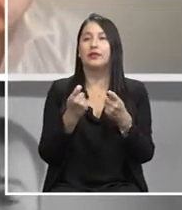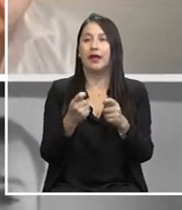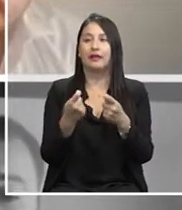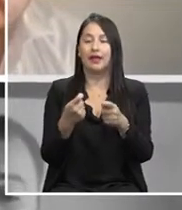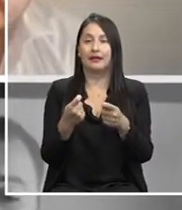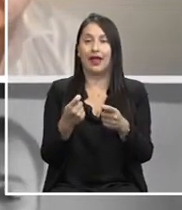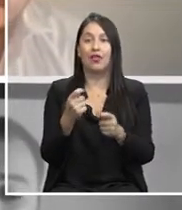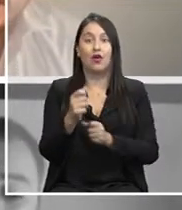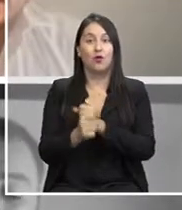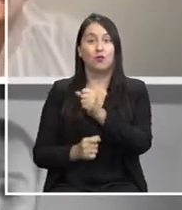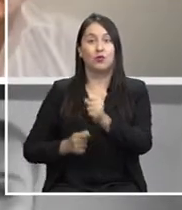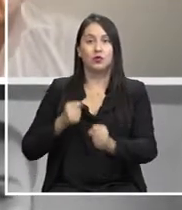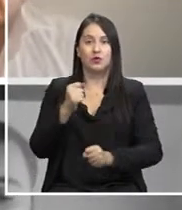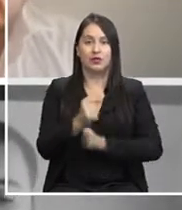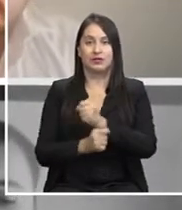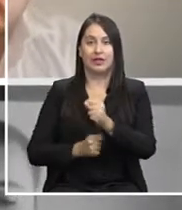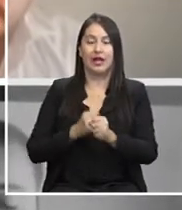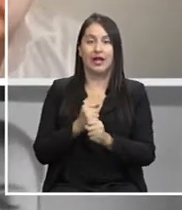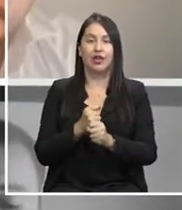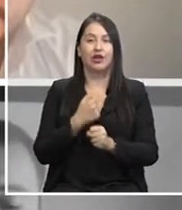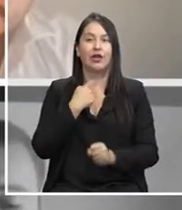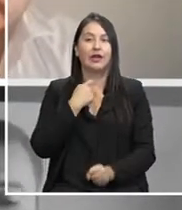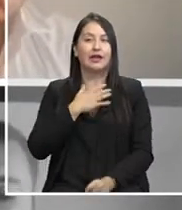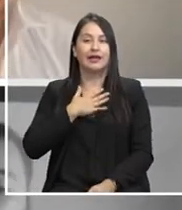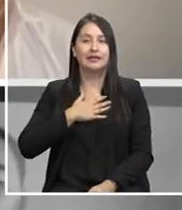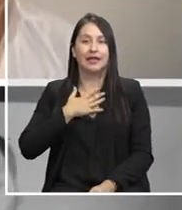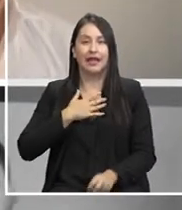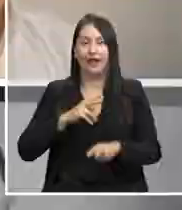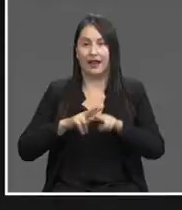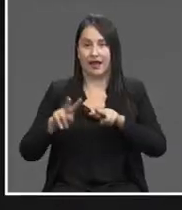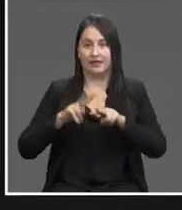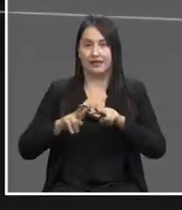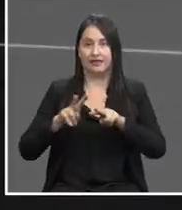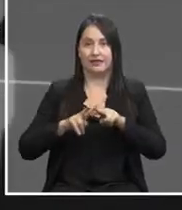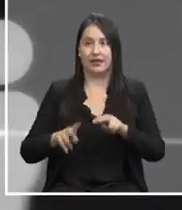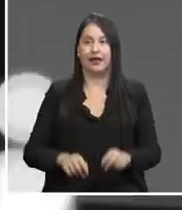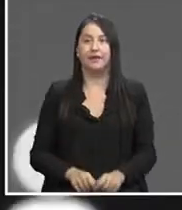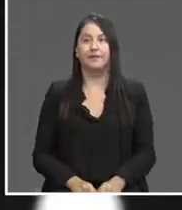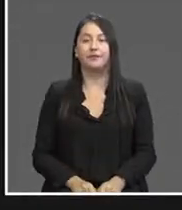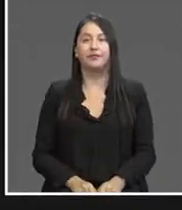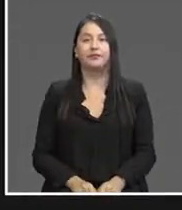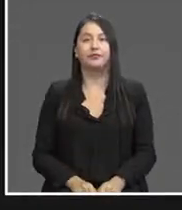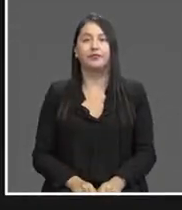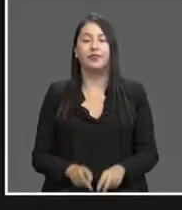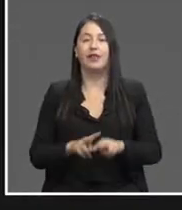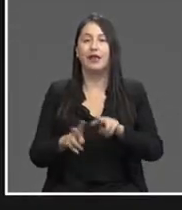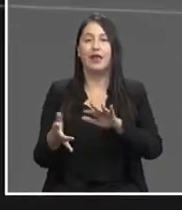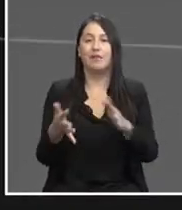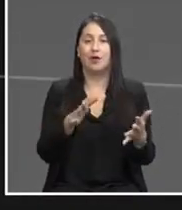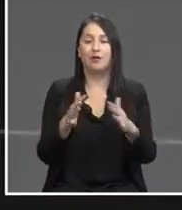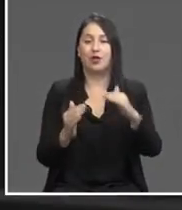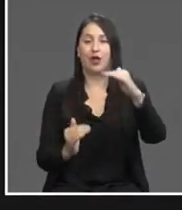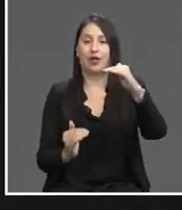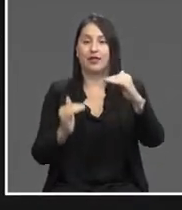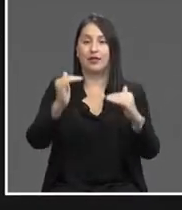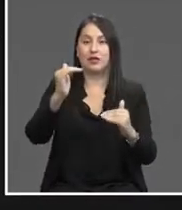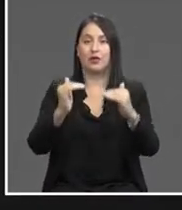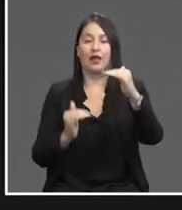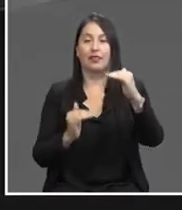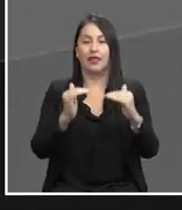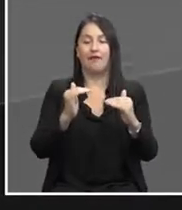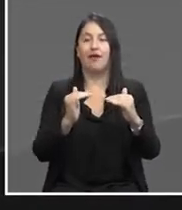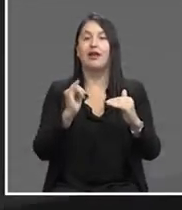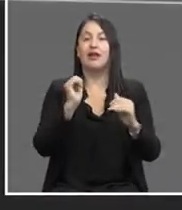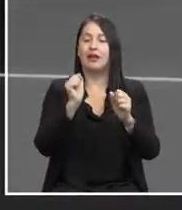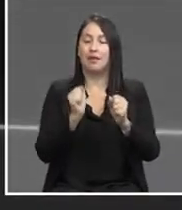hace varios años, que lo que pretende hacer es generar estimaciones de desigualdad que sean consistentes